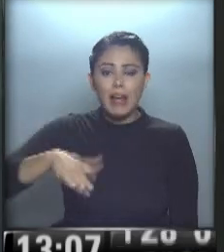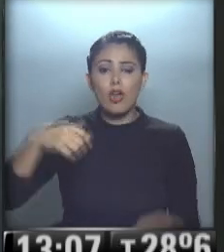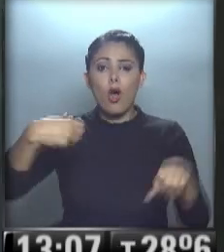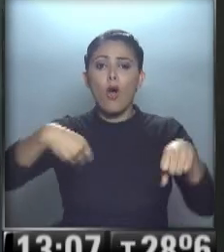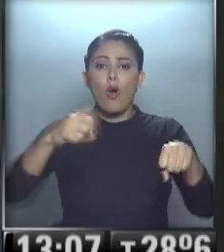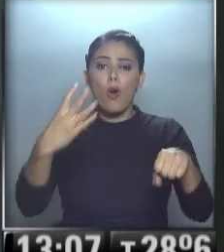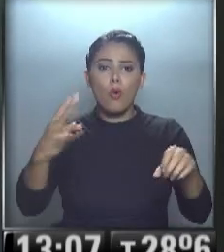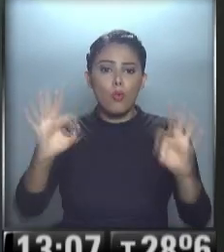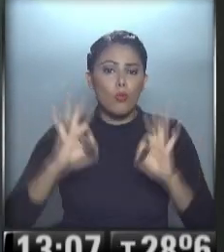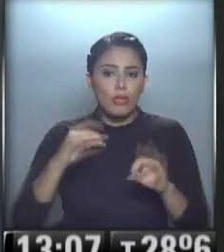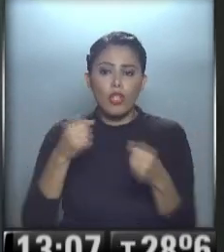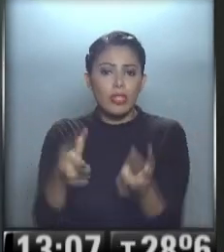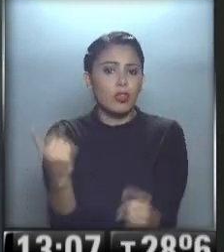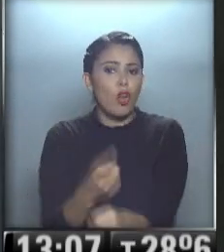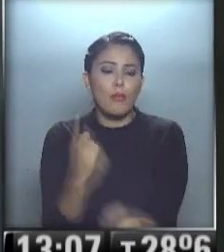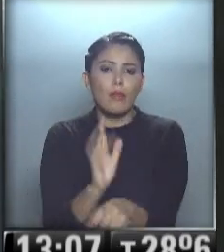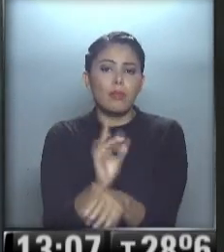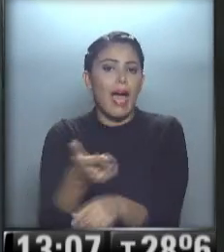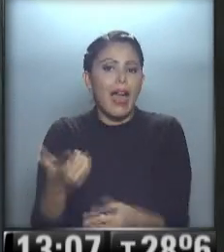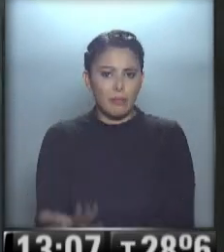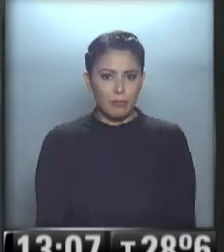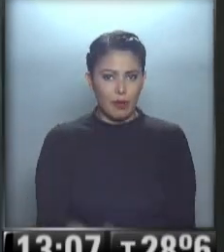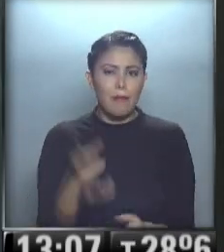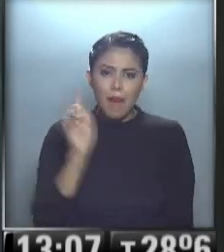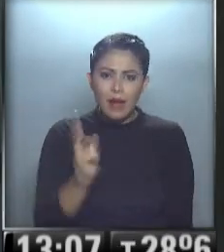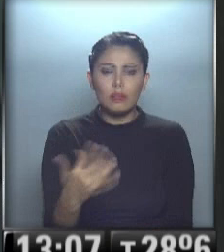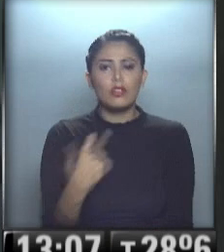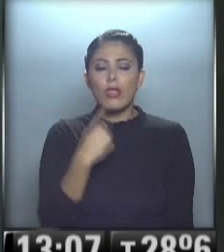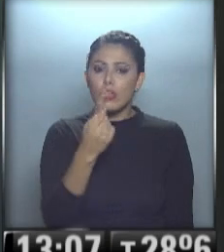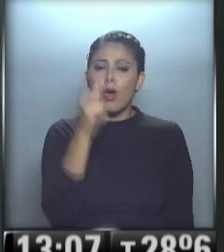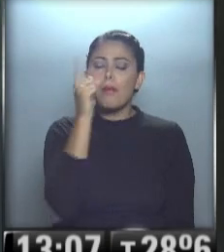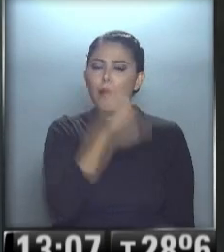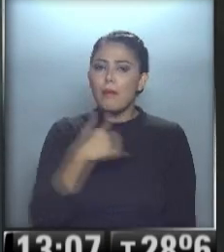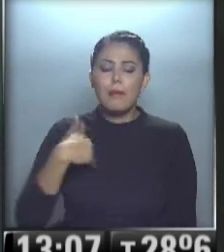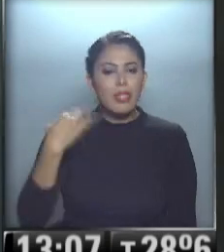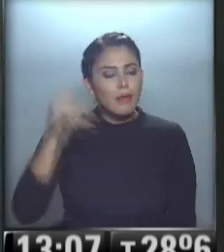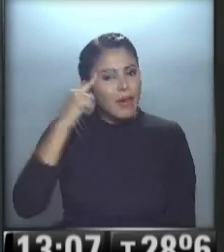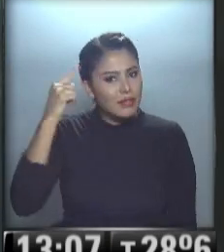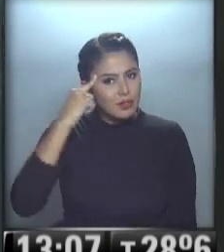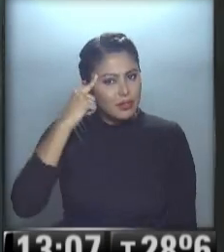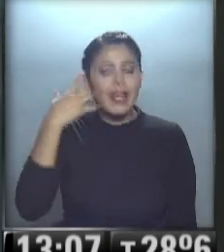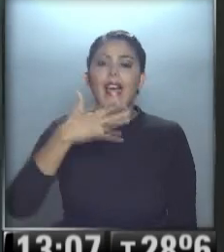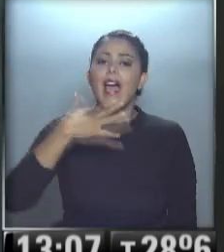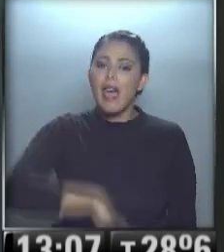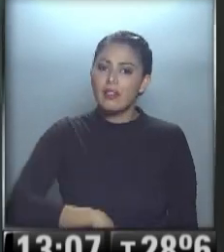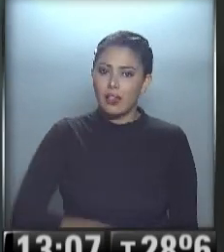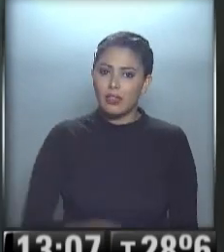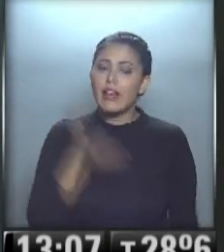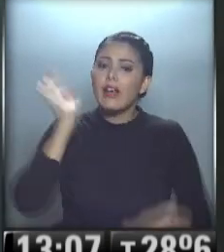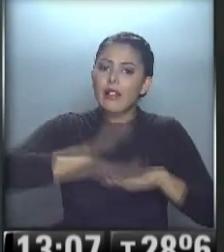un arma Así que solamente decirles esto decirles que como padre reflexionemos y entendamos de la